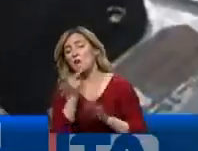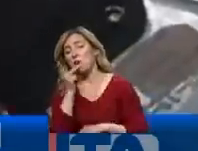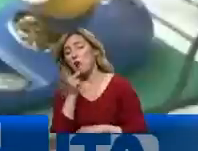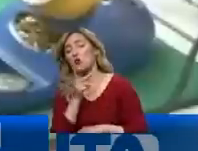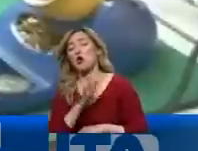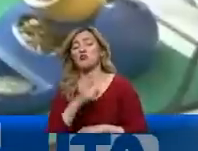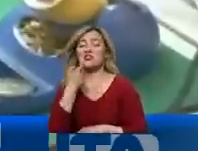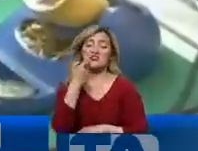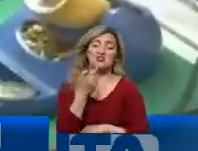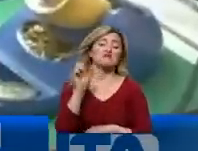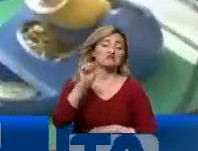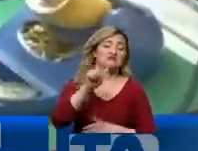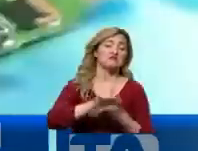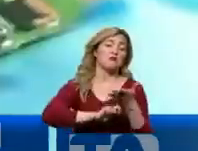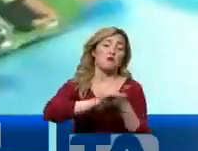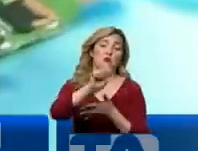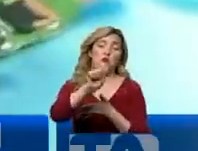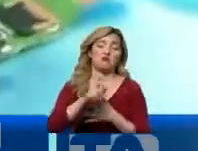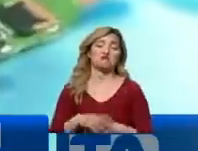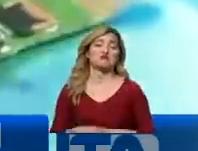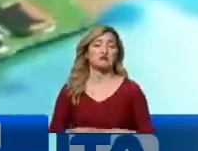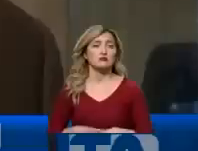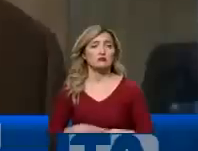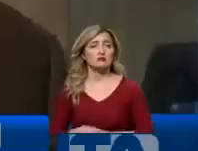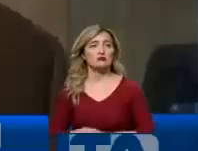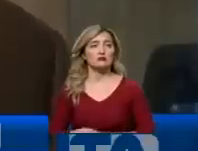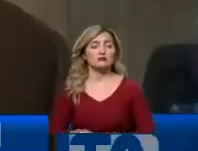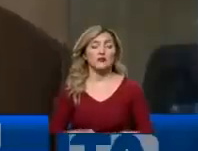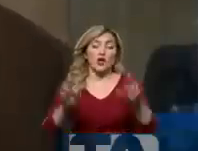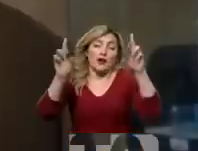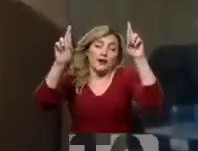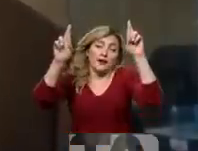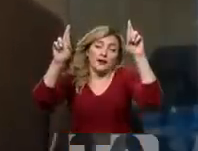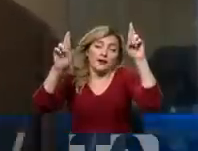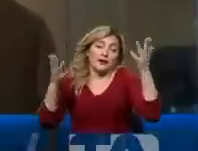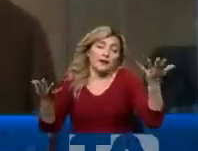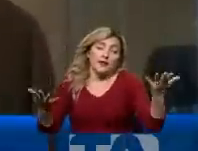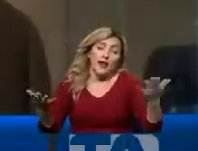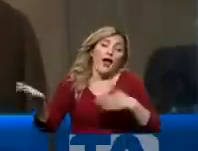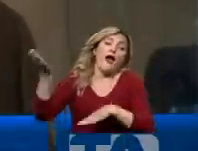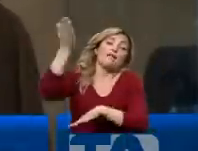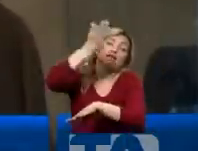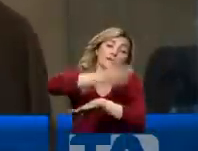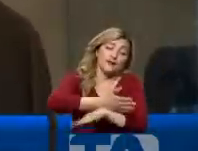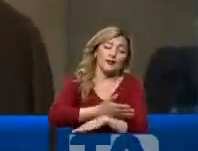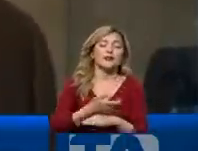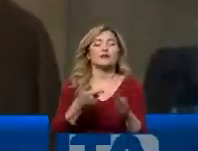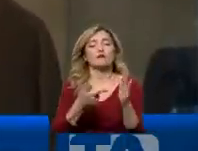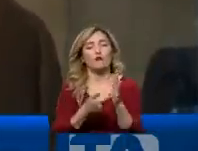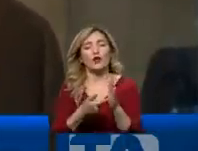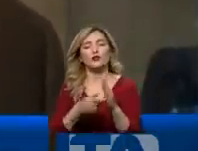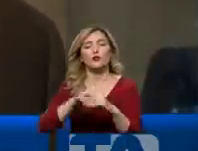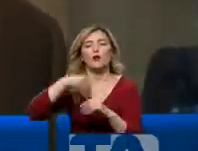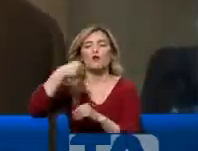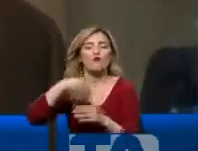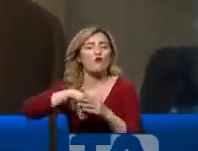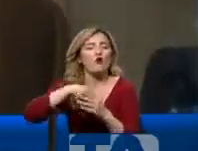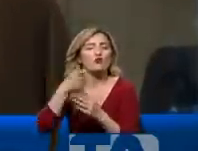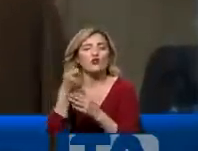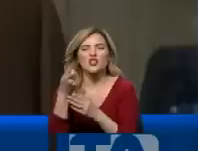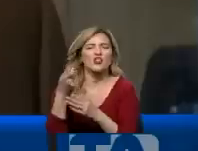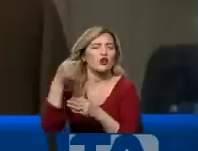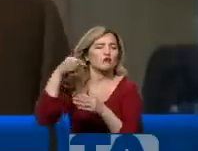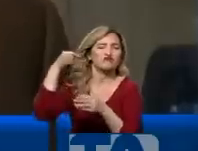públicamente hasta ahora, no tienen objeciones. Ojalá se hubiese eliminado totalmente el impuesto a la salida de